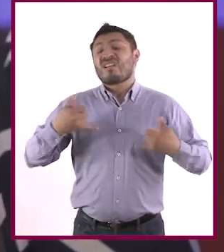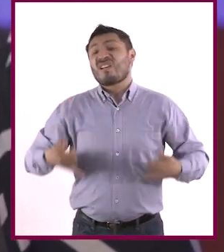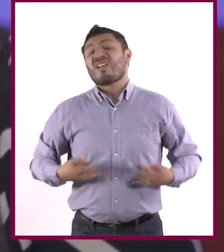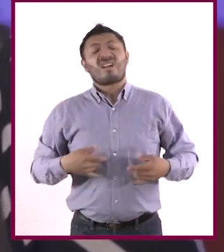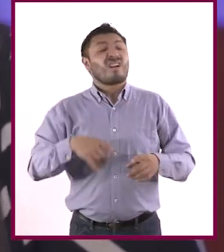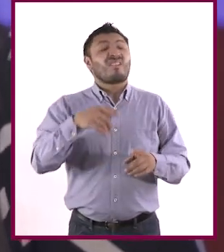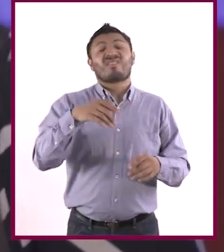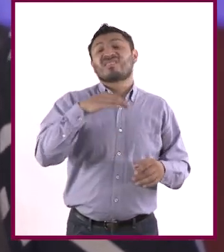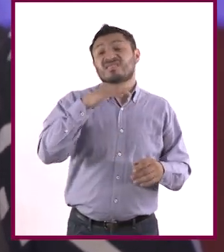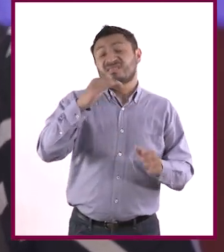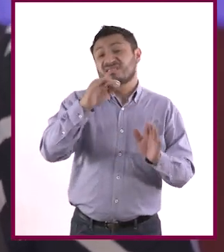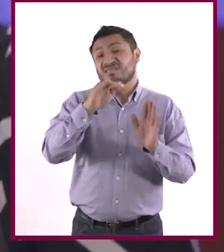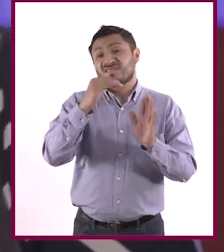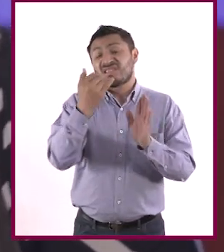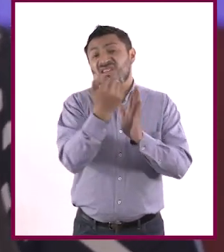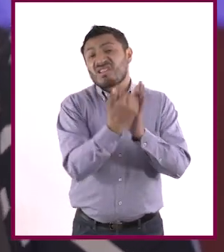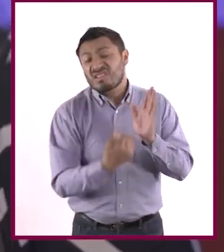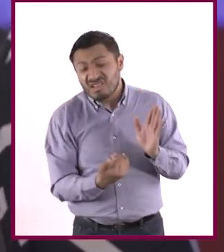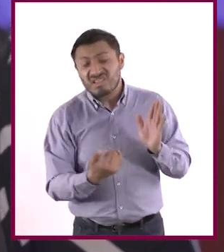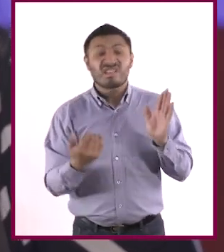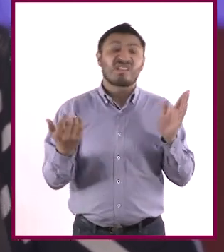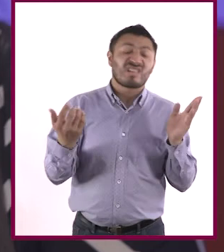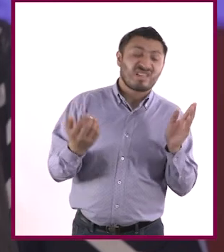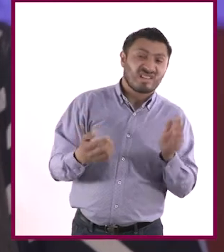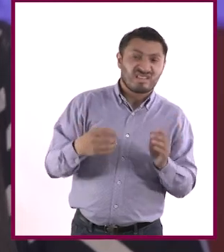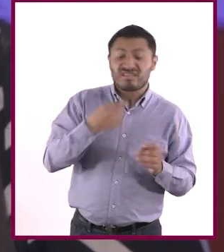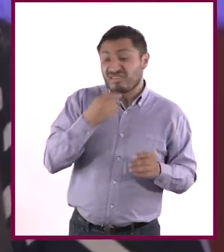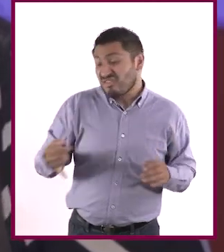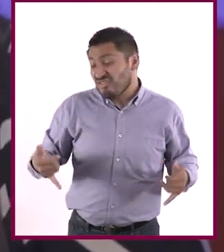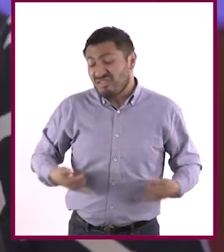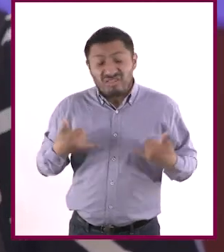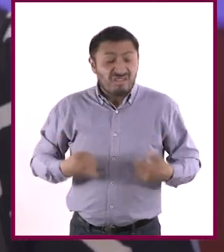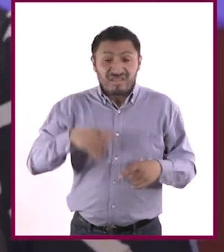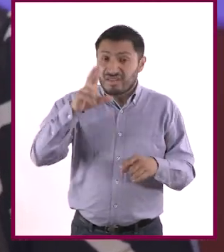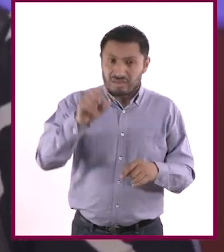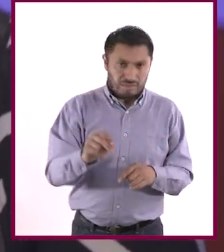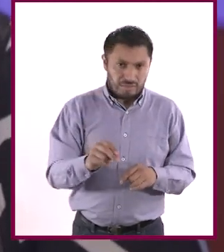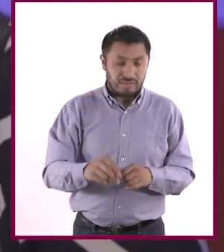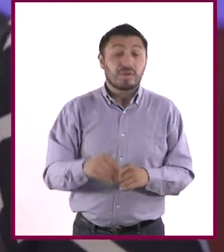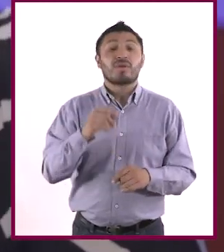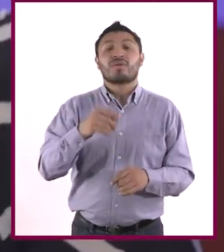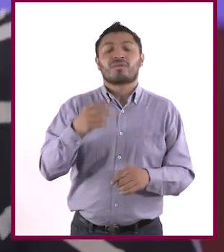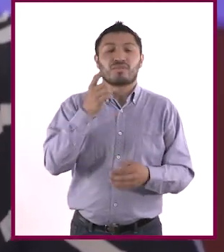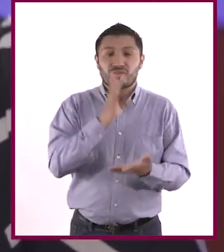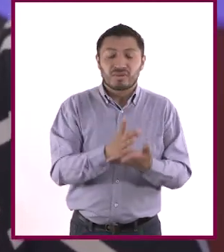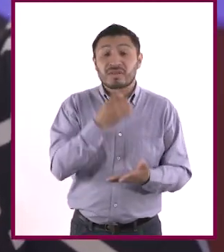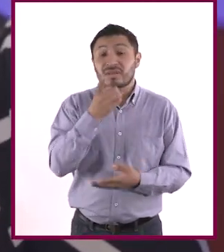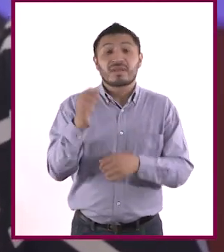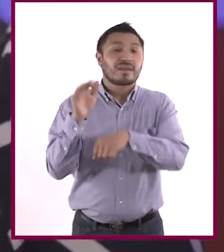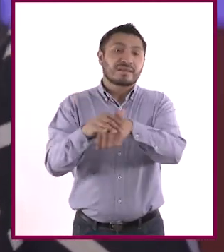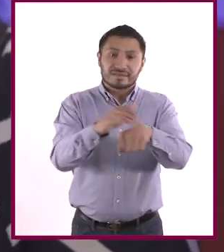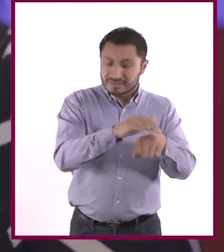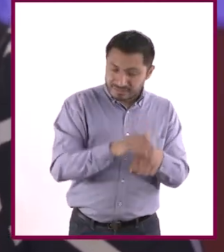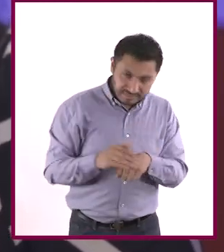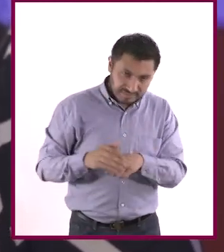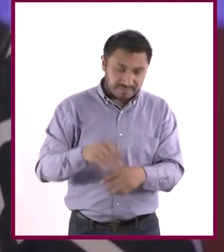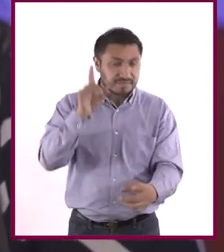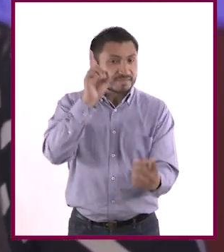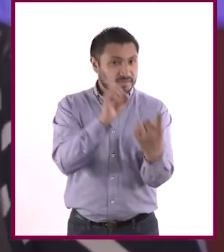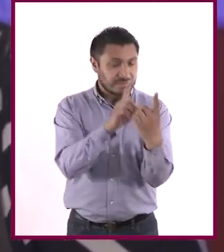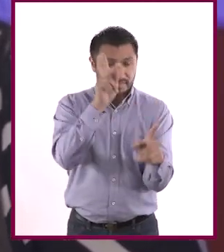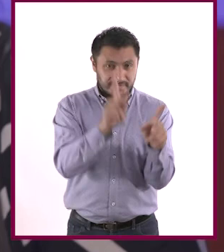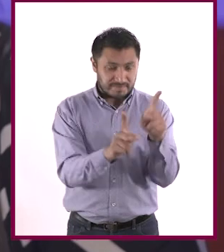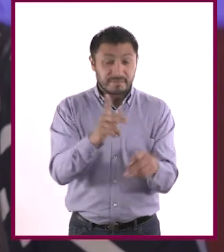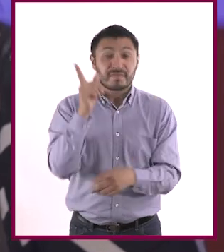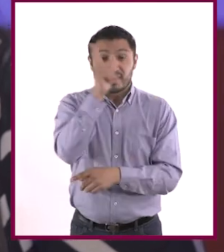solo por su edad, tratándolos de niños, chicos o jóvenes. Tratemos de llamarlos simplemente amigas o amigos cuando nos estemos dirigiendo a ellos.